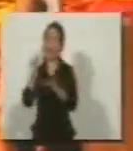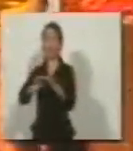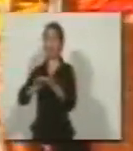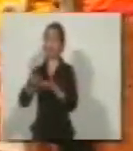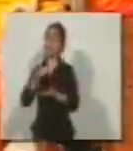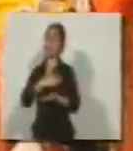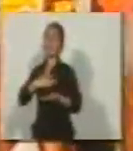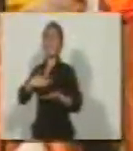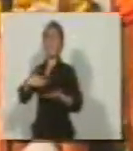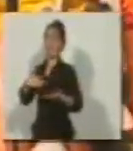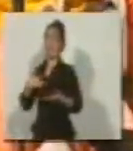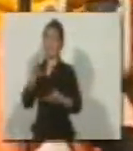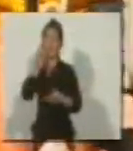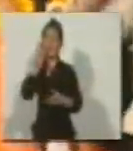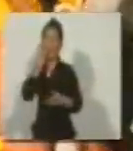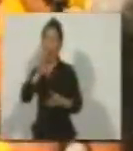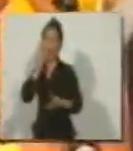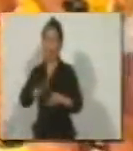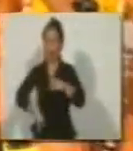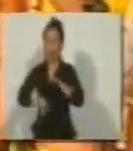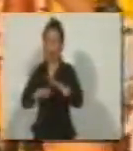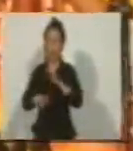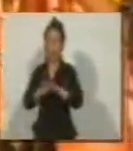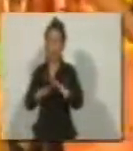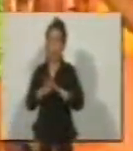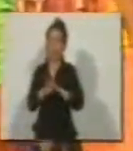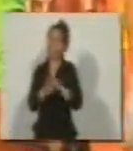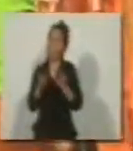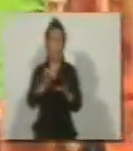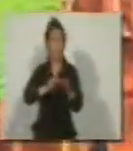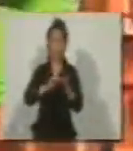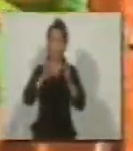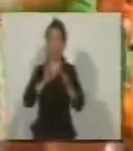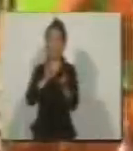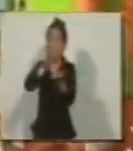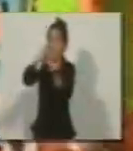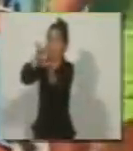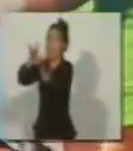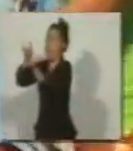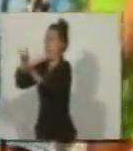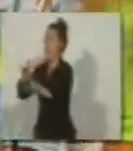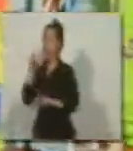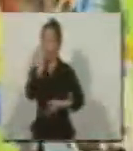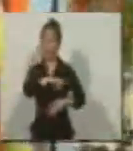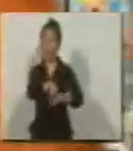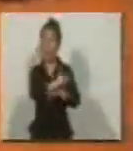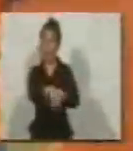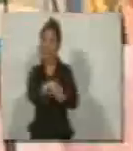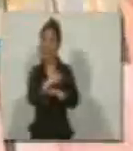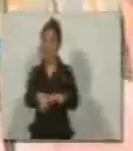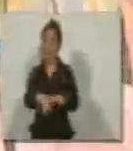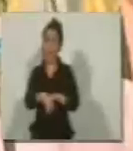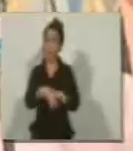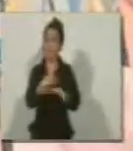la corrupción. No queda más remedio, hay que desahuciar. En la puta calle eres tú el que va